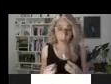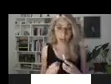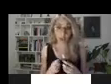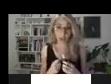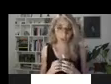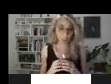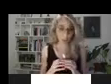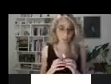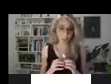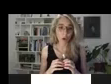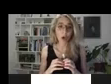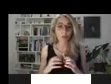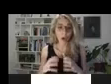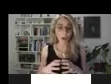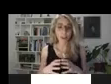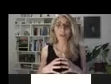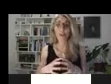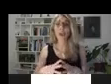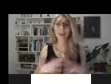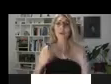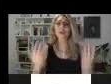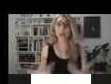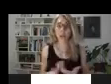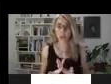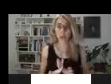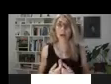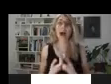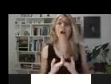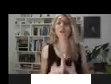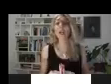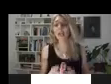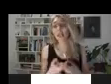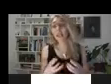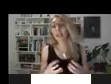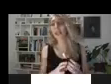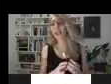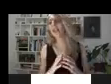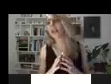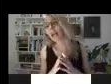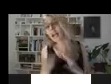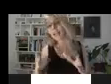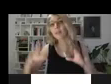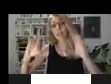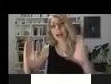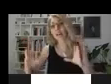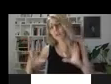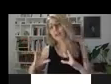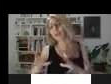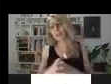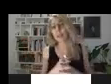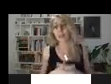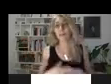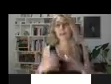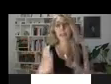a lo largo del tiempo? Bueno, tenemos que demostrar a una galería, acá también abro